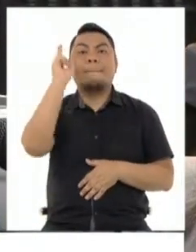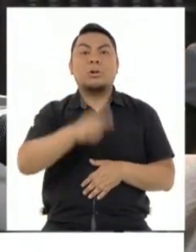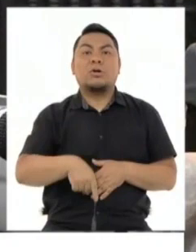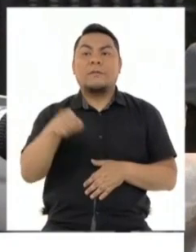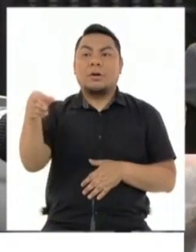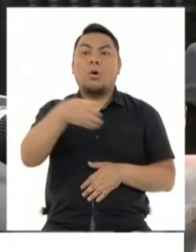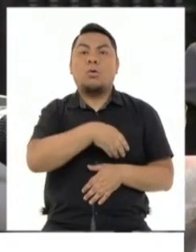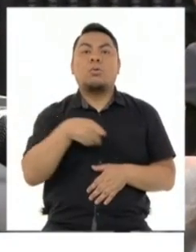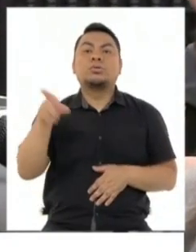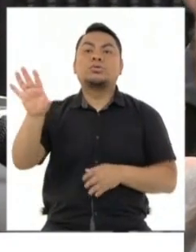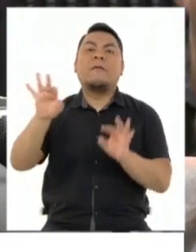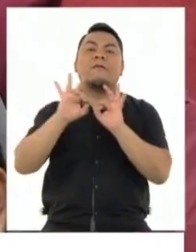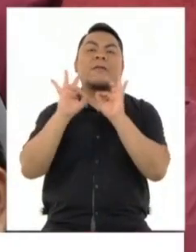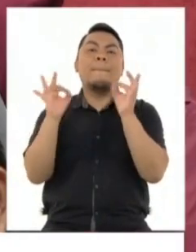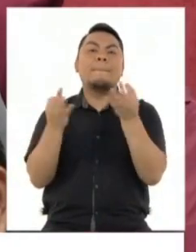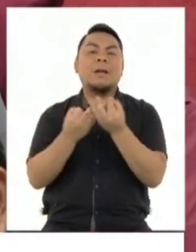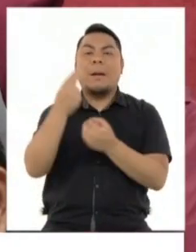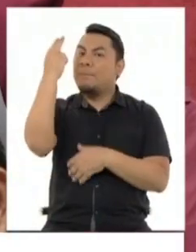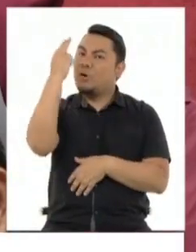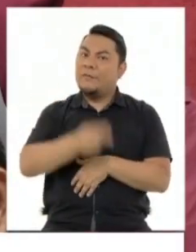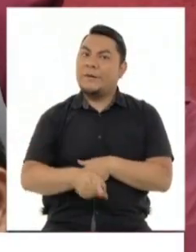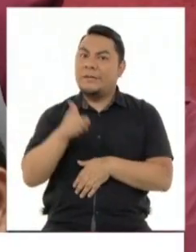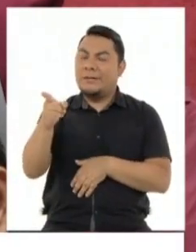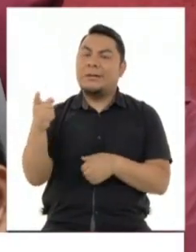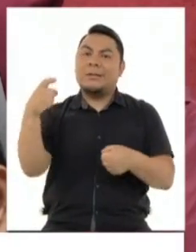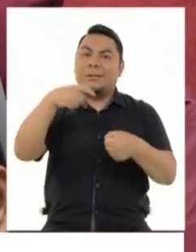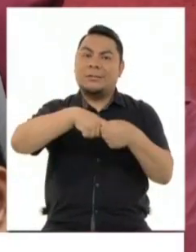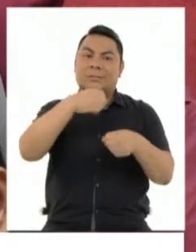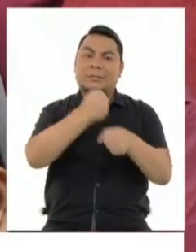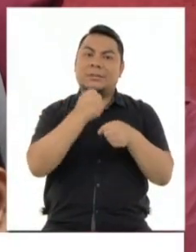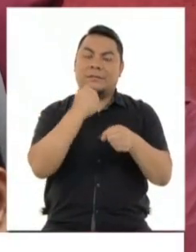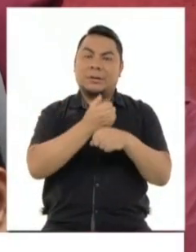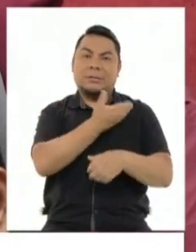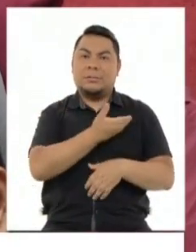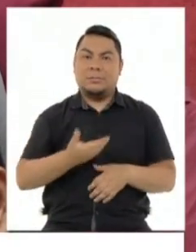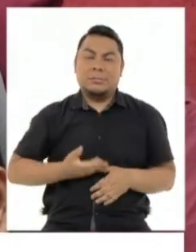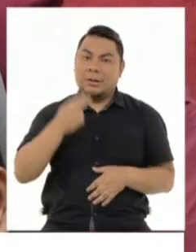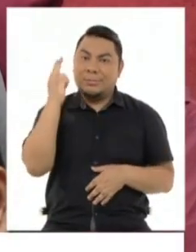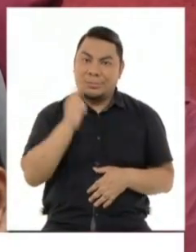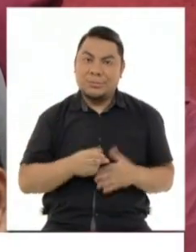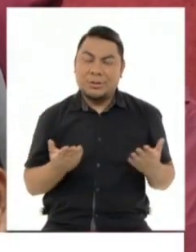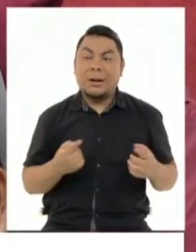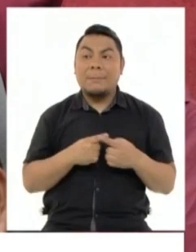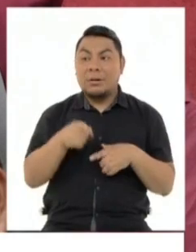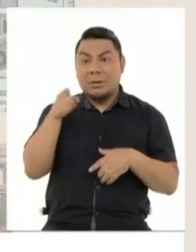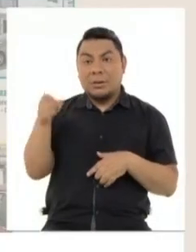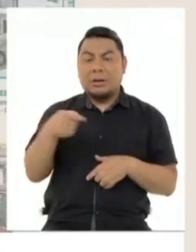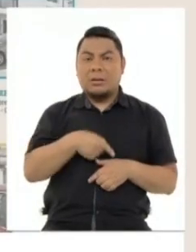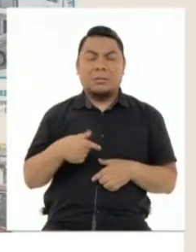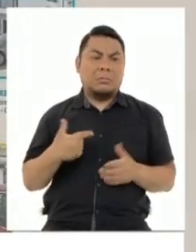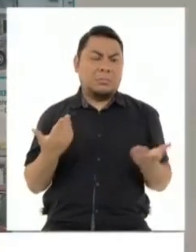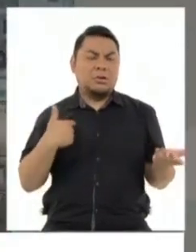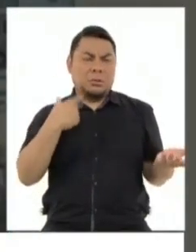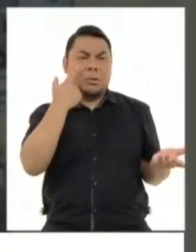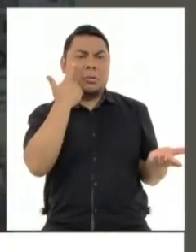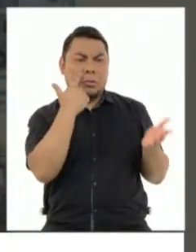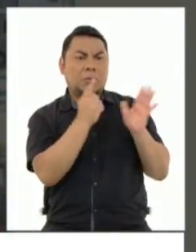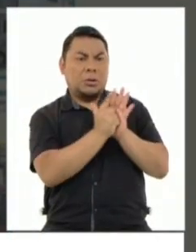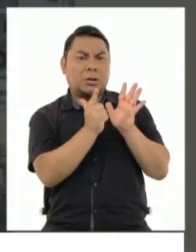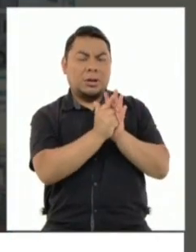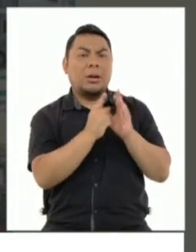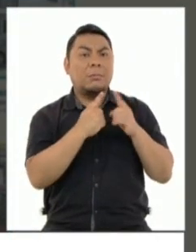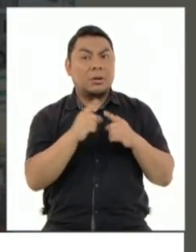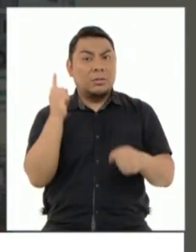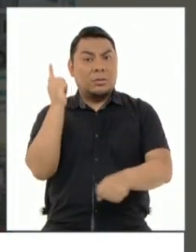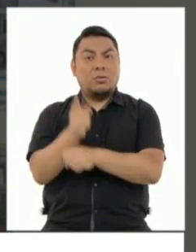congresistas y sus parientes de hasta segundo grado tener algún tipo de relación laboral. El propio Clemente Flores dijo conocer la ley, pero desconocer si la